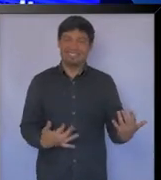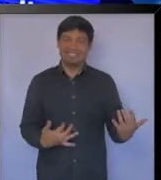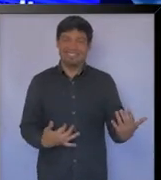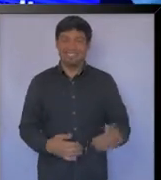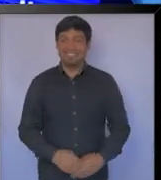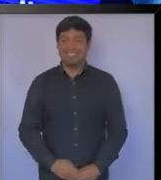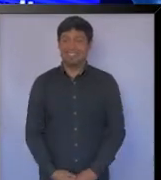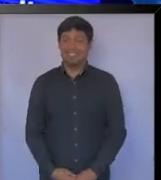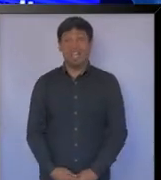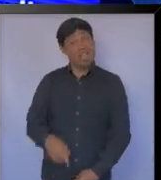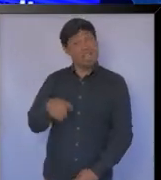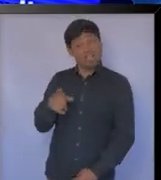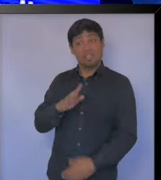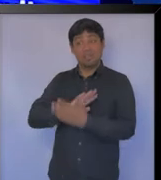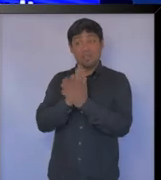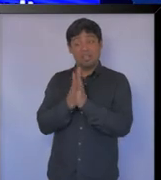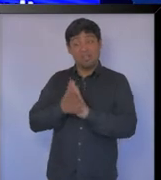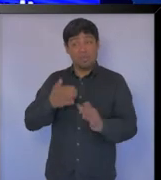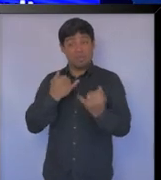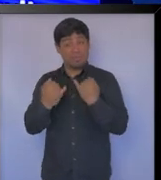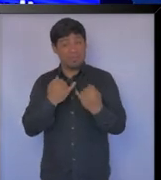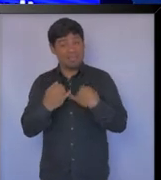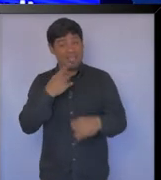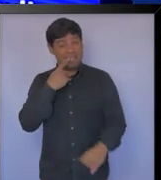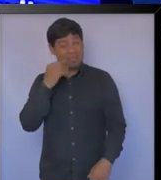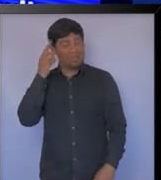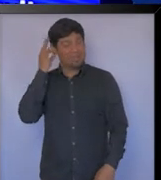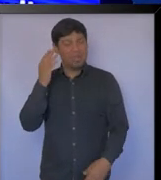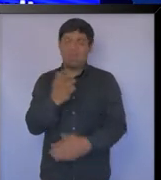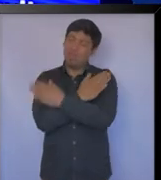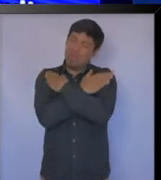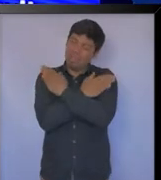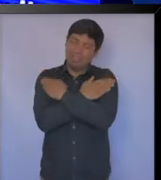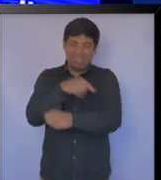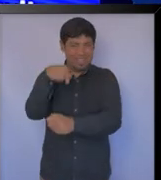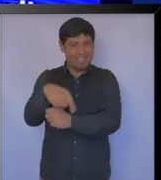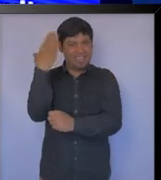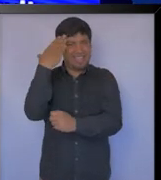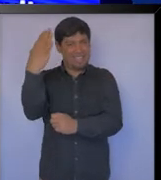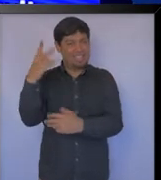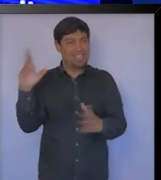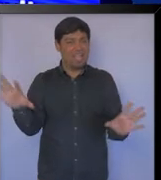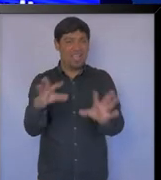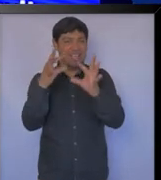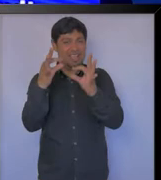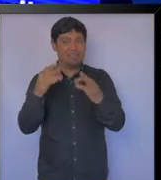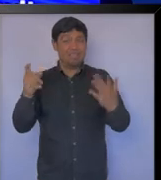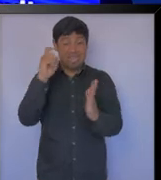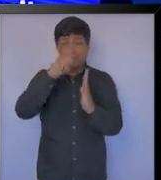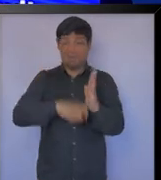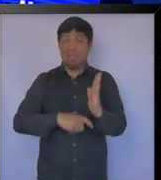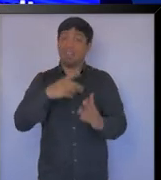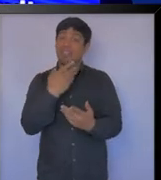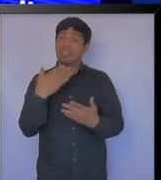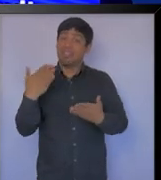Para todos mis amigos presentes les envío un gran abrazo en este día especial en que estamos celebrando el mes de la música para